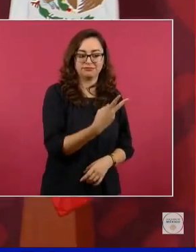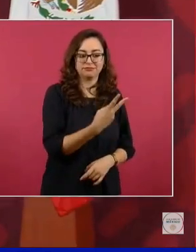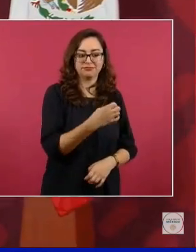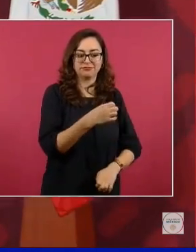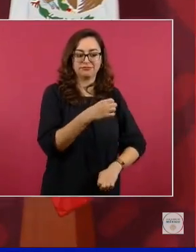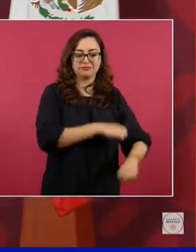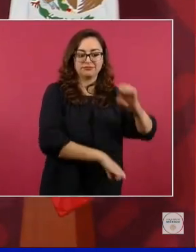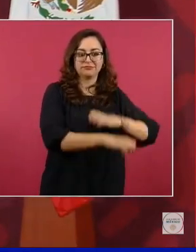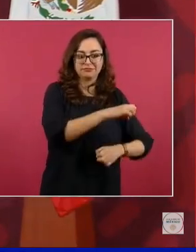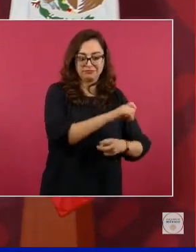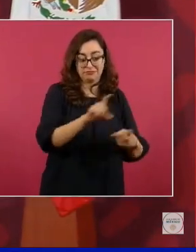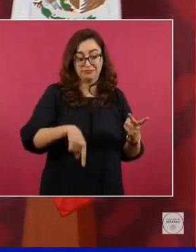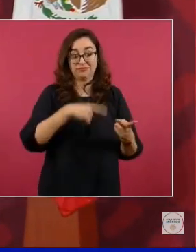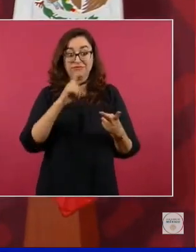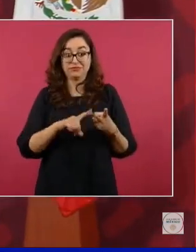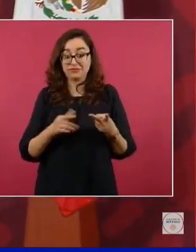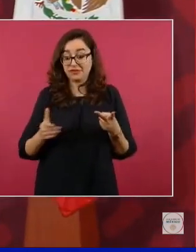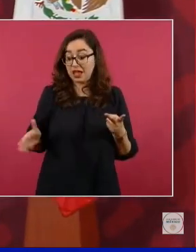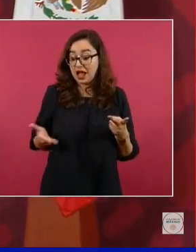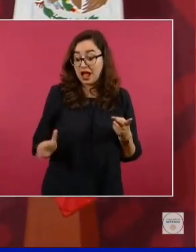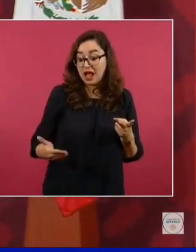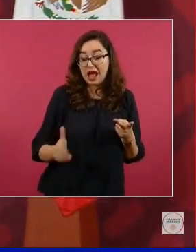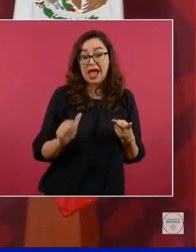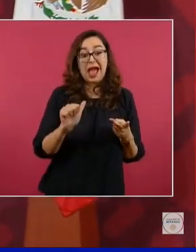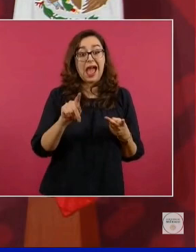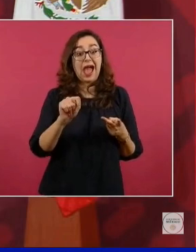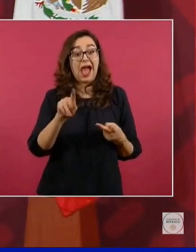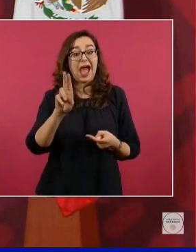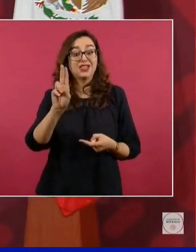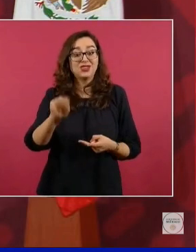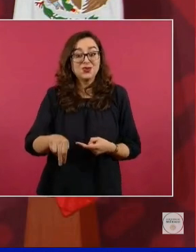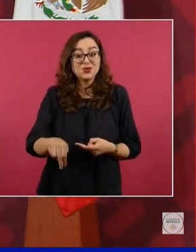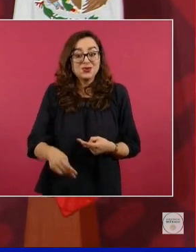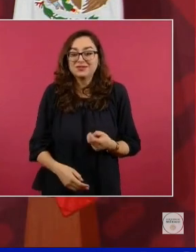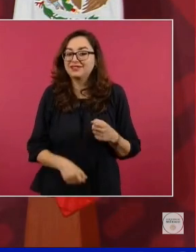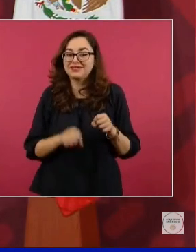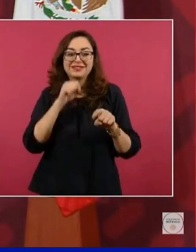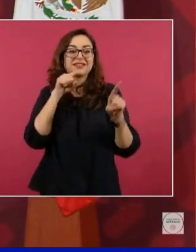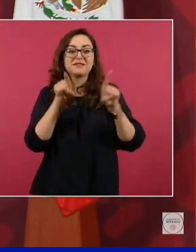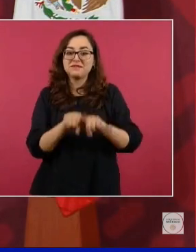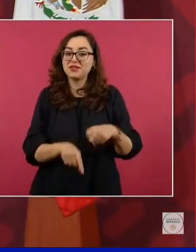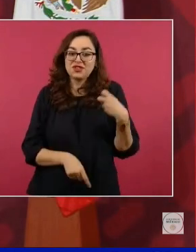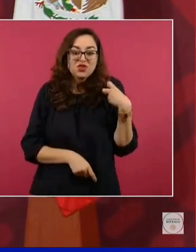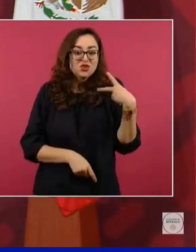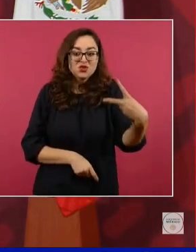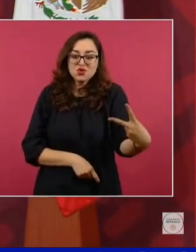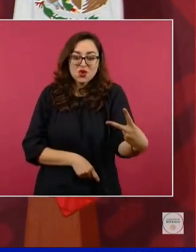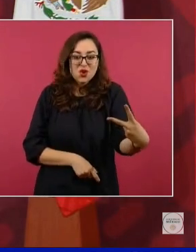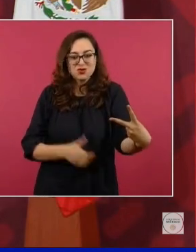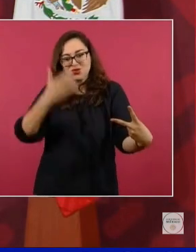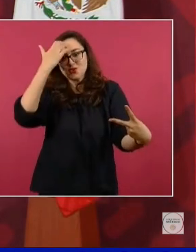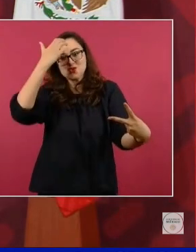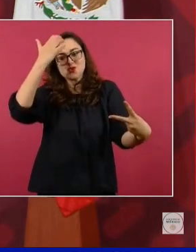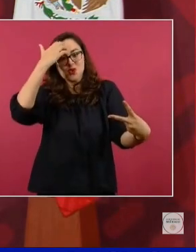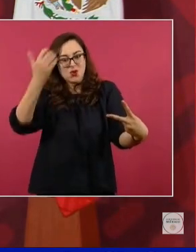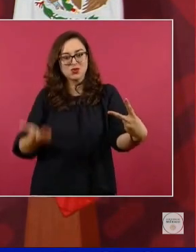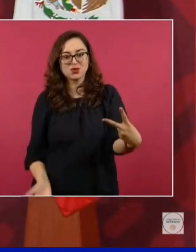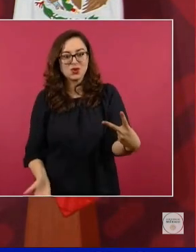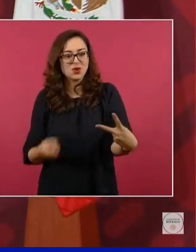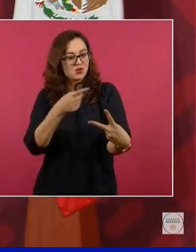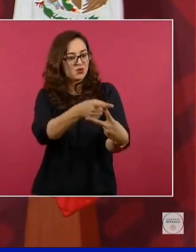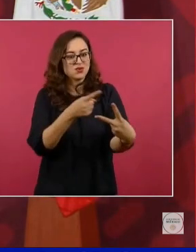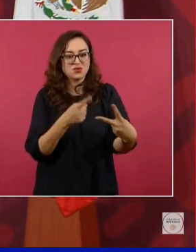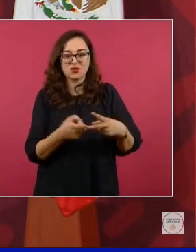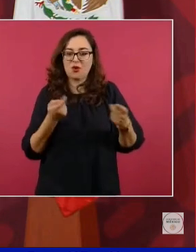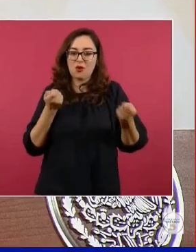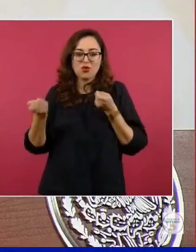2 atuneros, son 2 los principales, también entre los 2, pues también